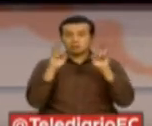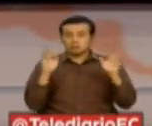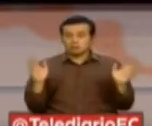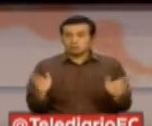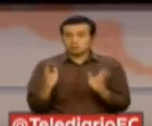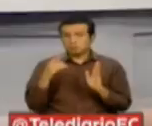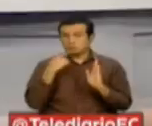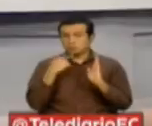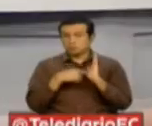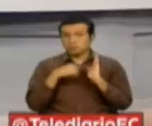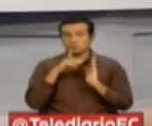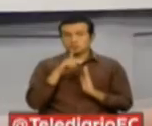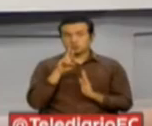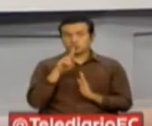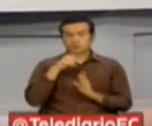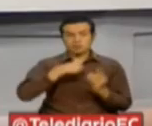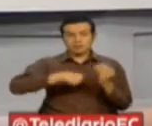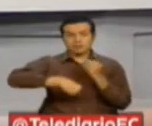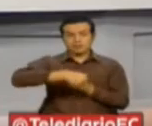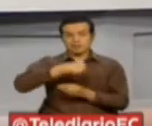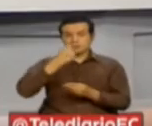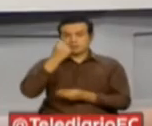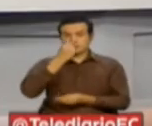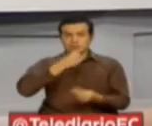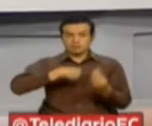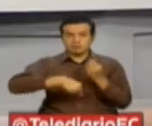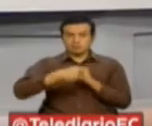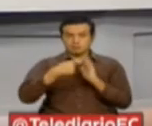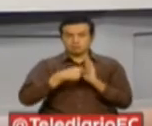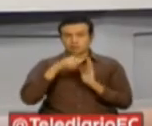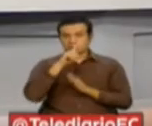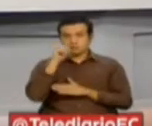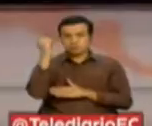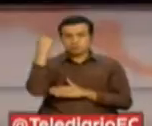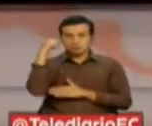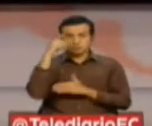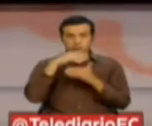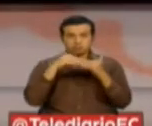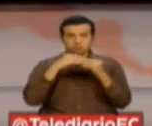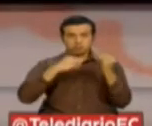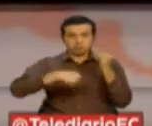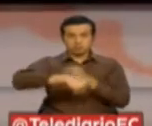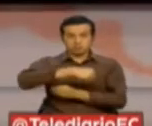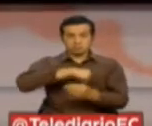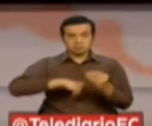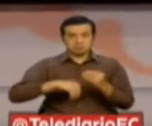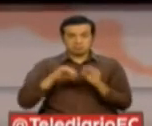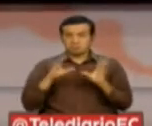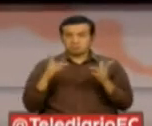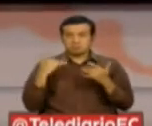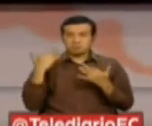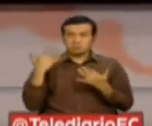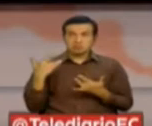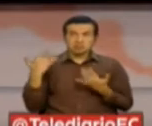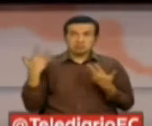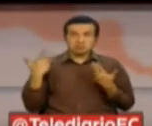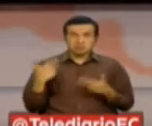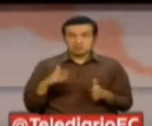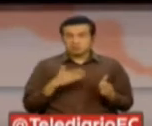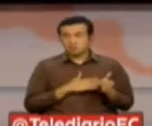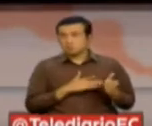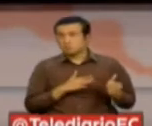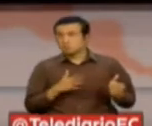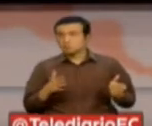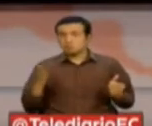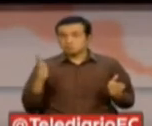refiere usted o eran drogas solamente a la solución de la devolución de 100 millones de dólares para el mecanismo estamos entrando y